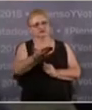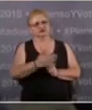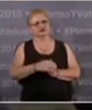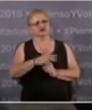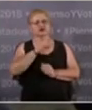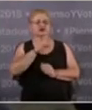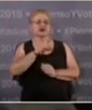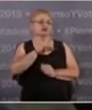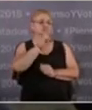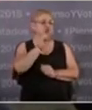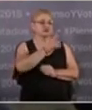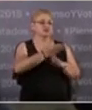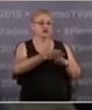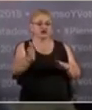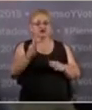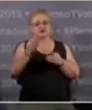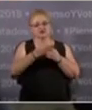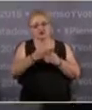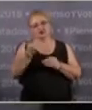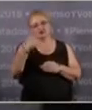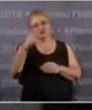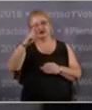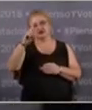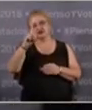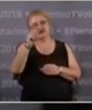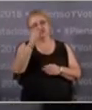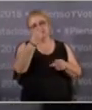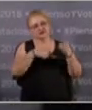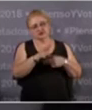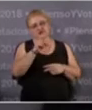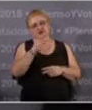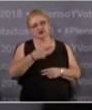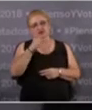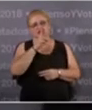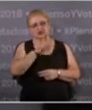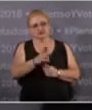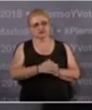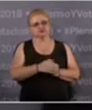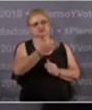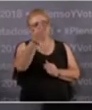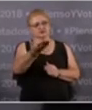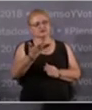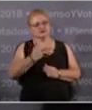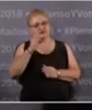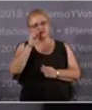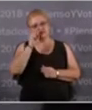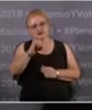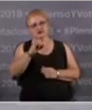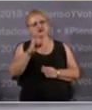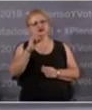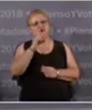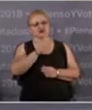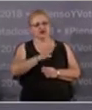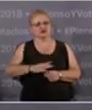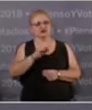en blanco por parte de Morena y el PRD al no haber asistido, no tenemos una respuesta. Tenemos la respuesta positiva por el candidato